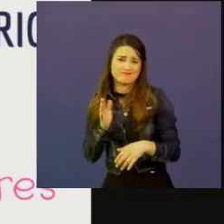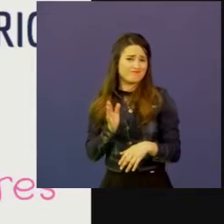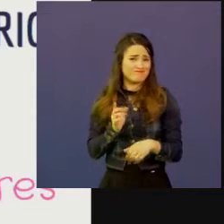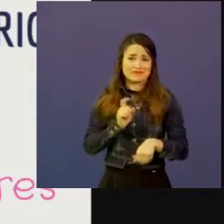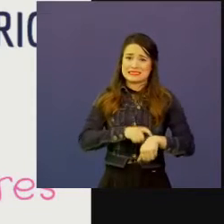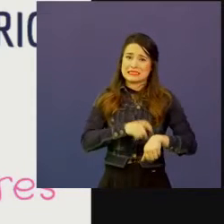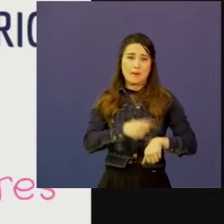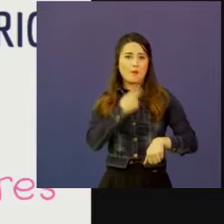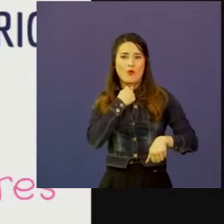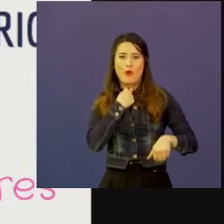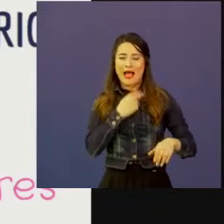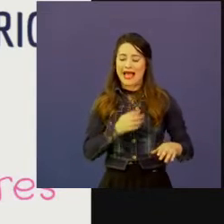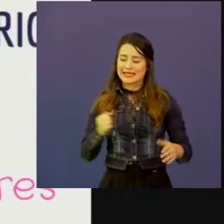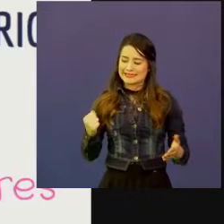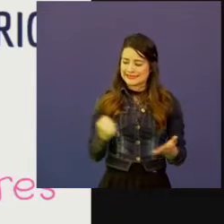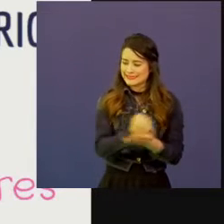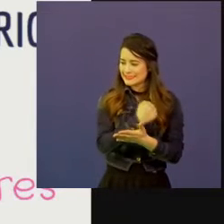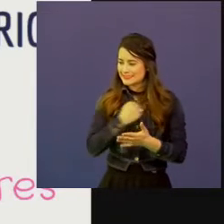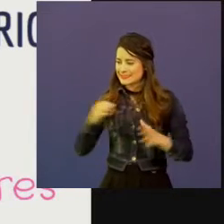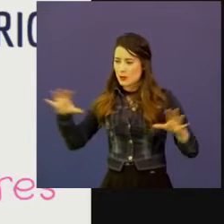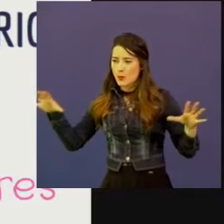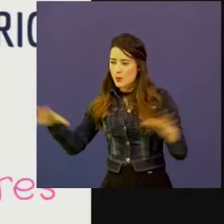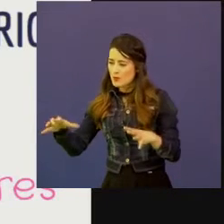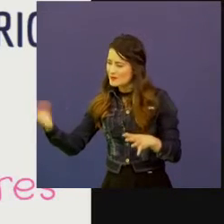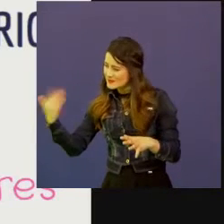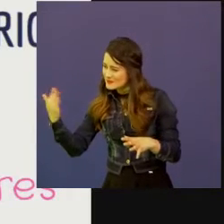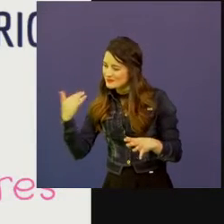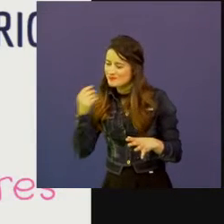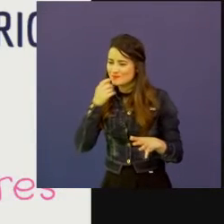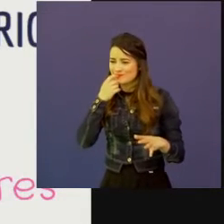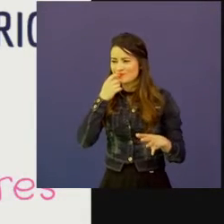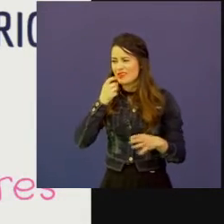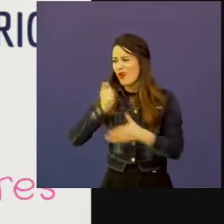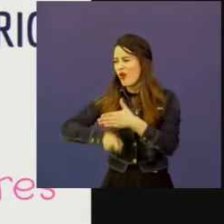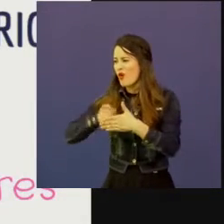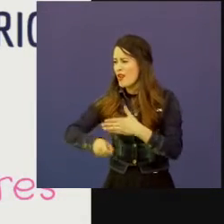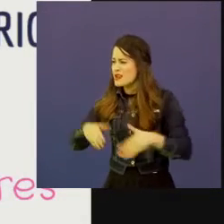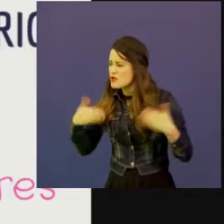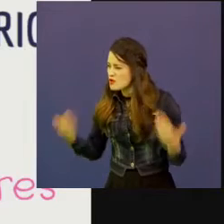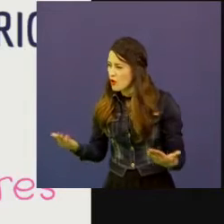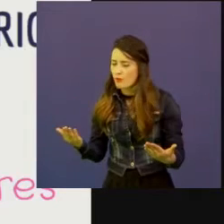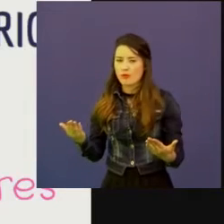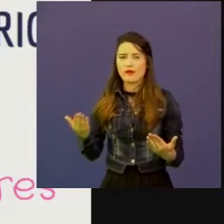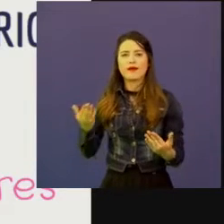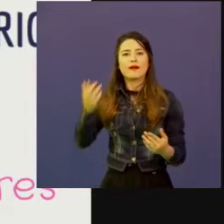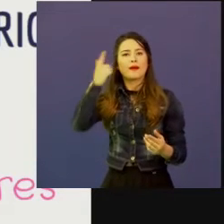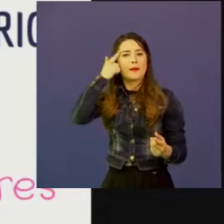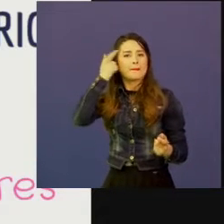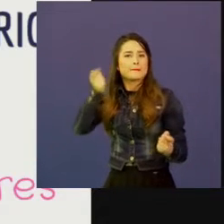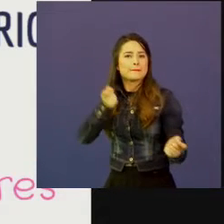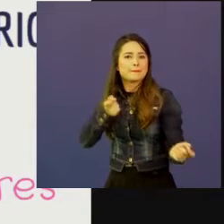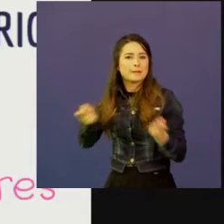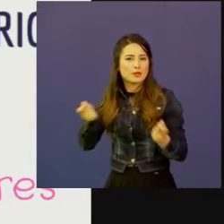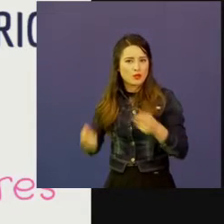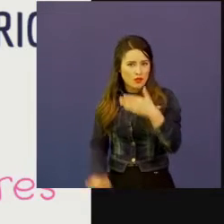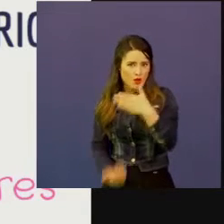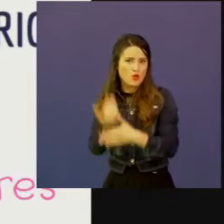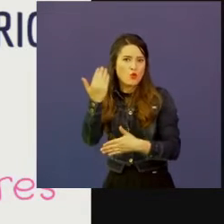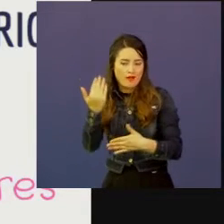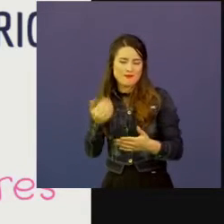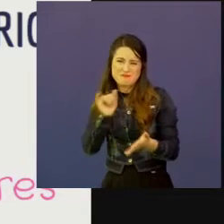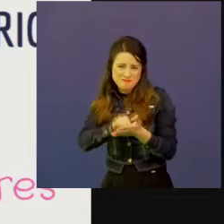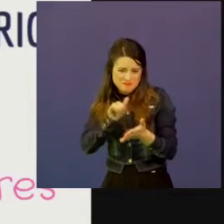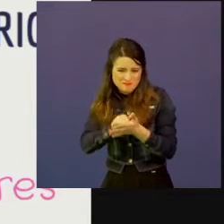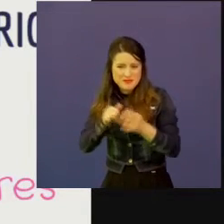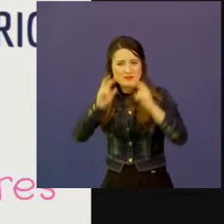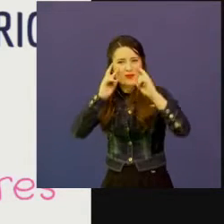eso decidimos adoptar un esfuerzo de co-creación con una metodología que pues, se desarrolló en conjunto con investigadores